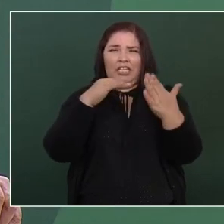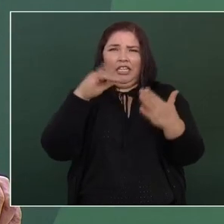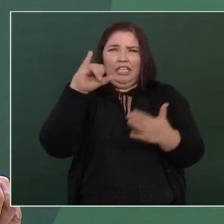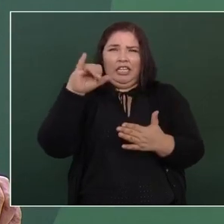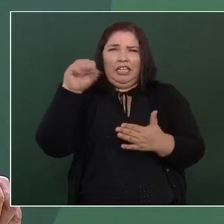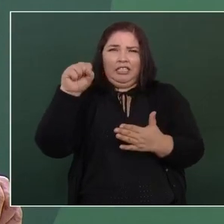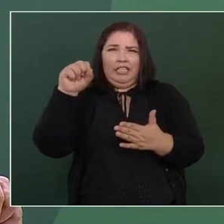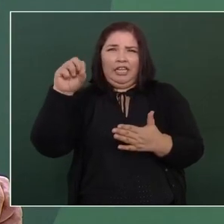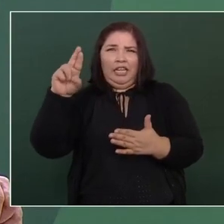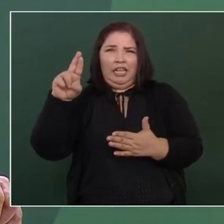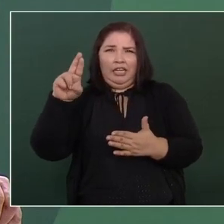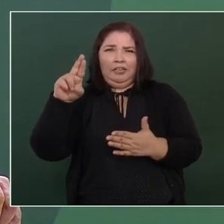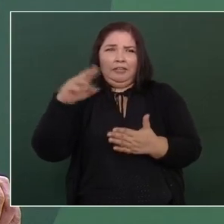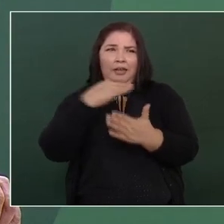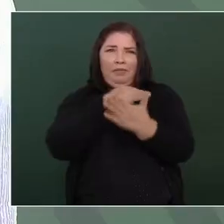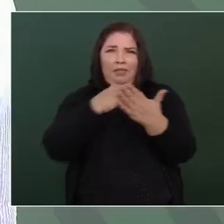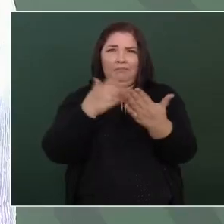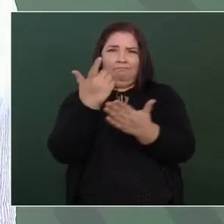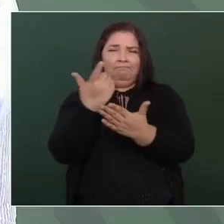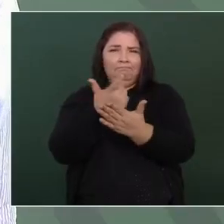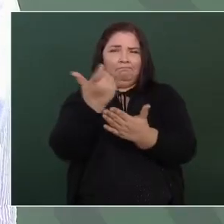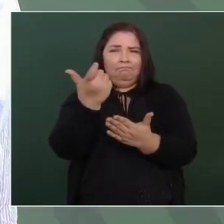renta,